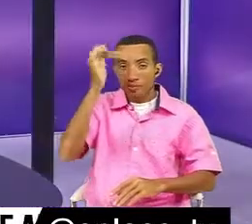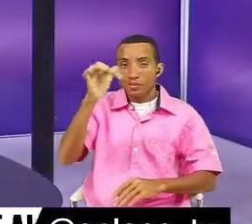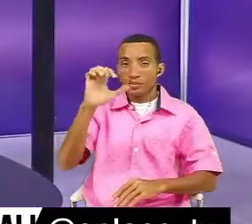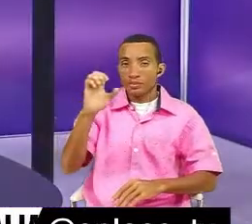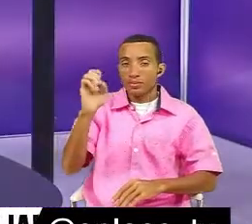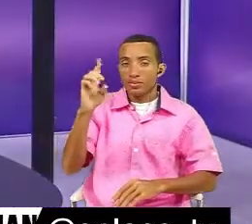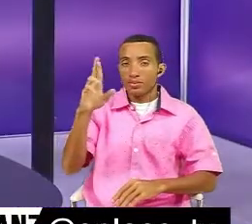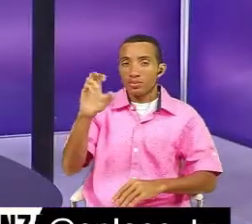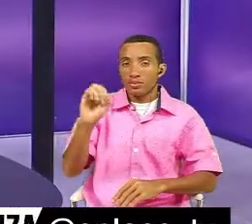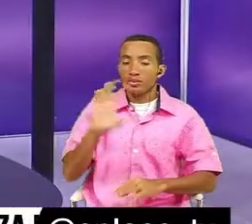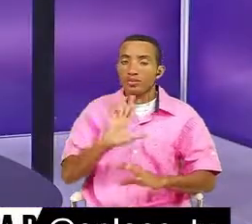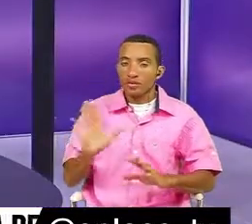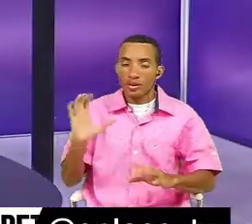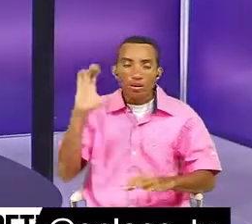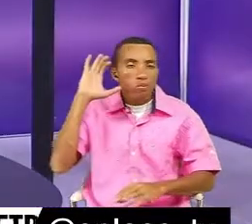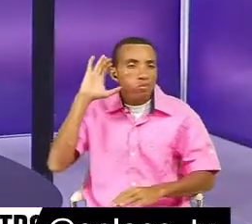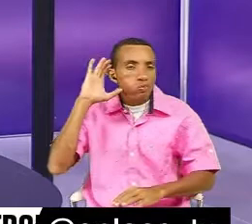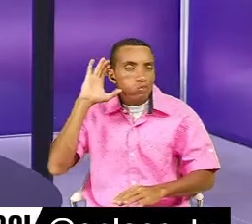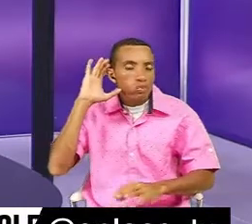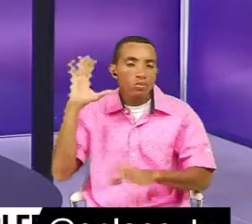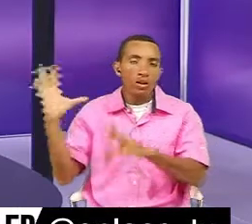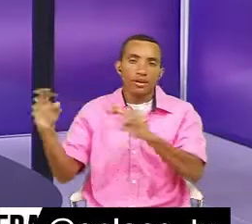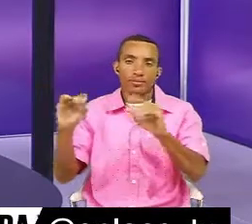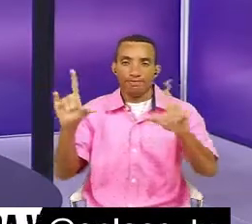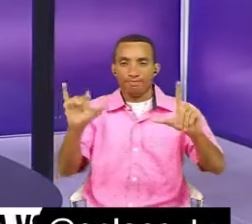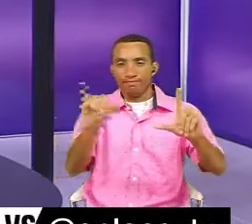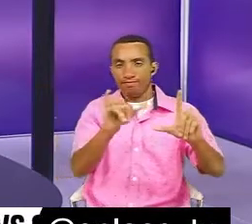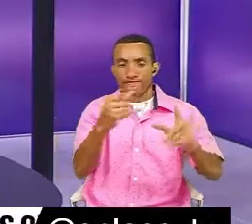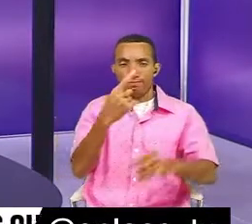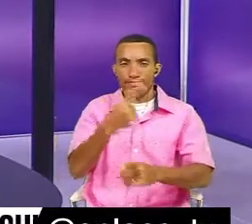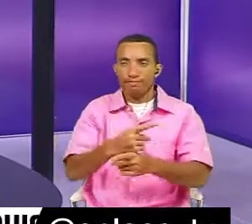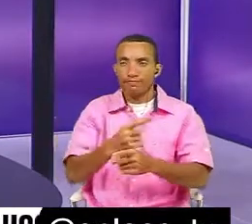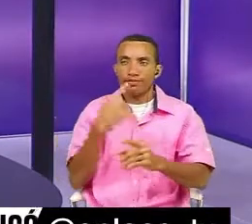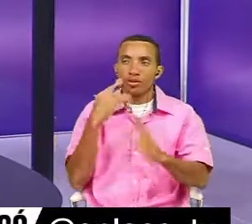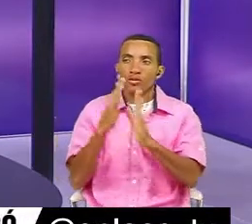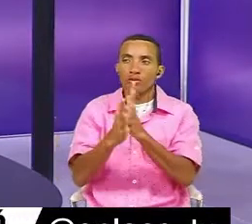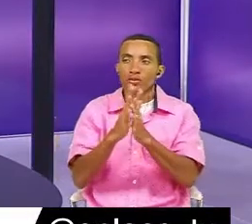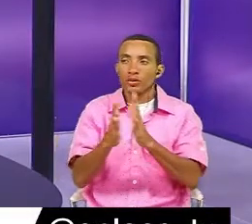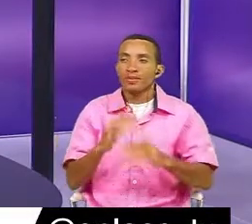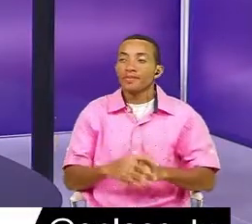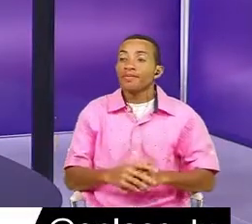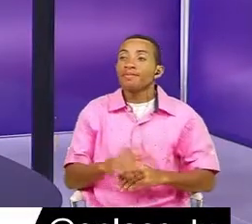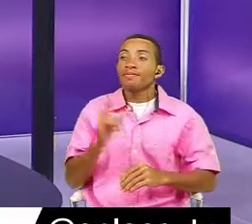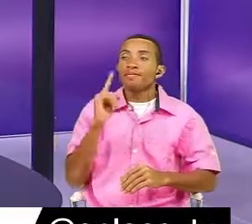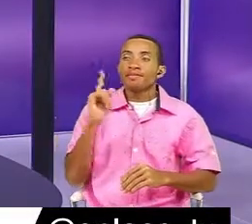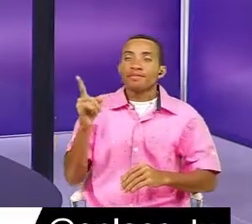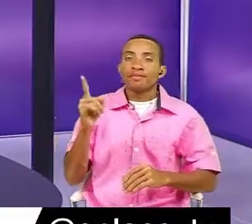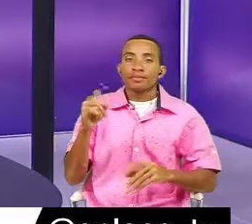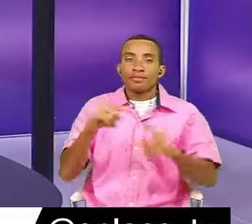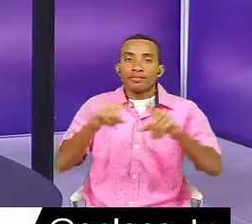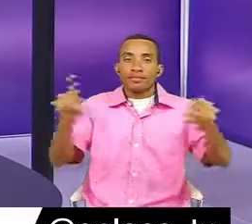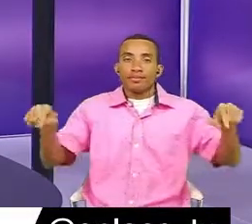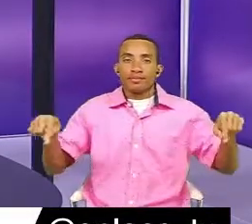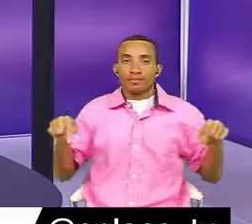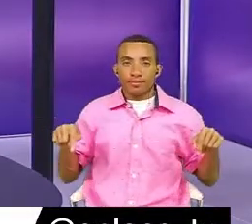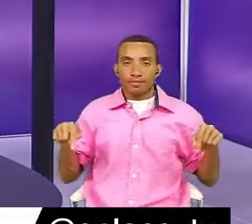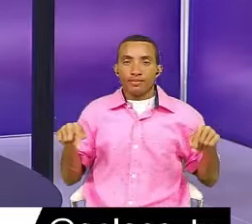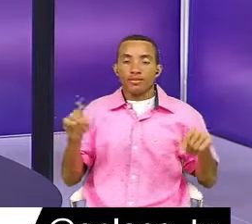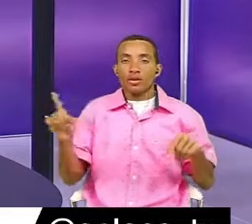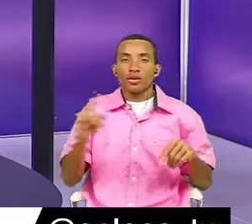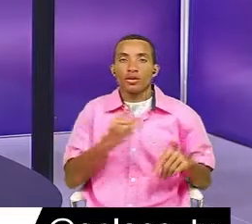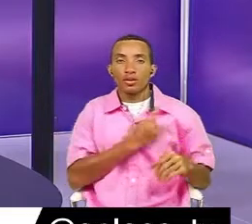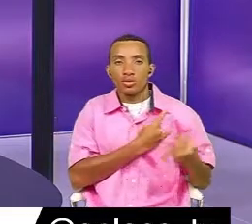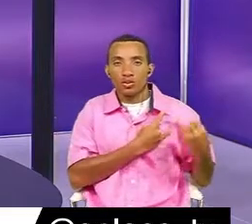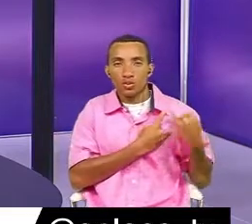encuentra en directo desde el lugar de la información. Está exactamente usted en el auditorio de la UIS.